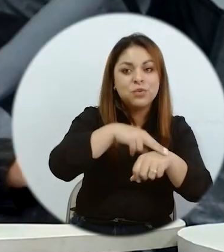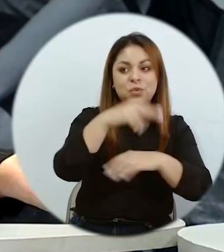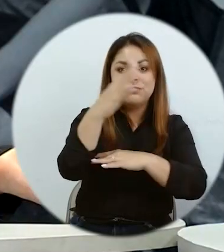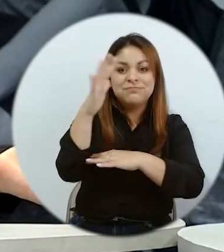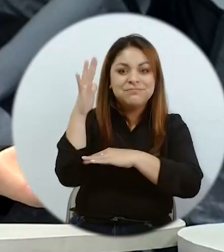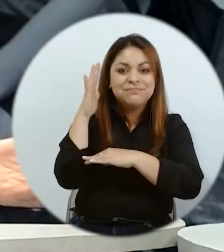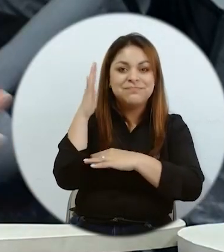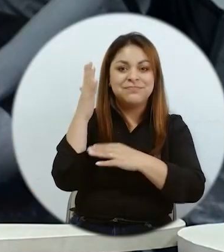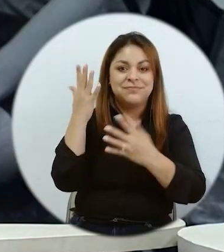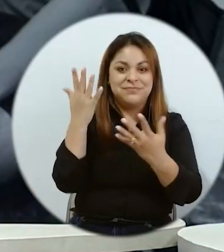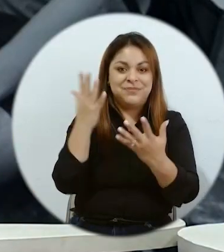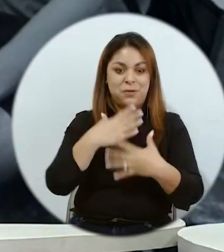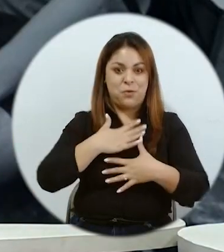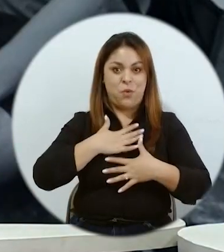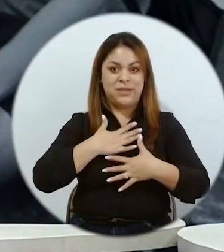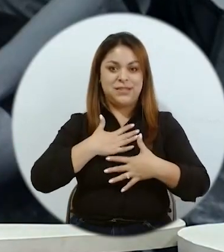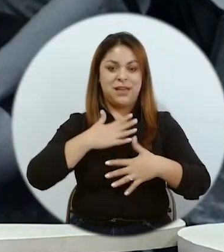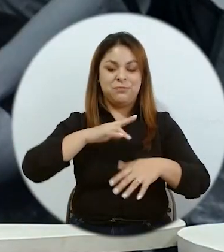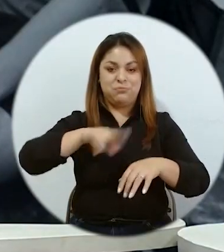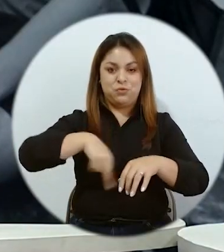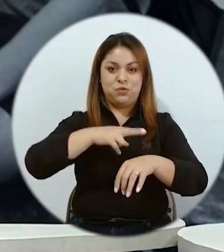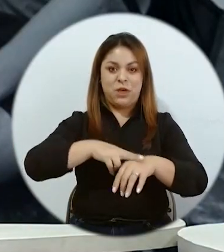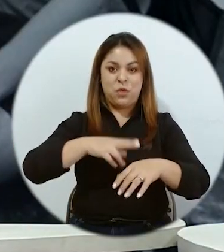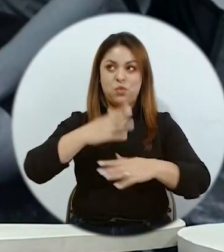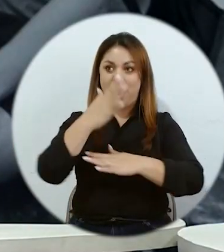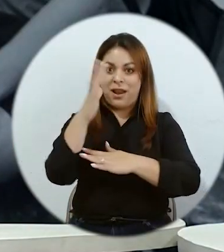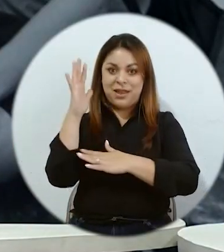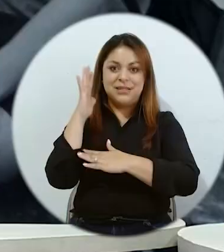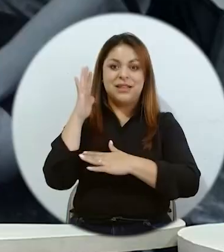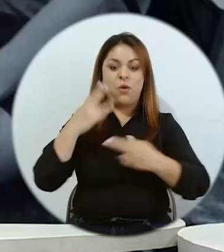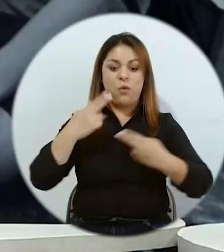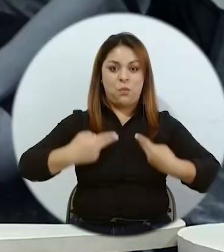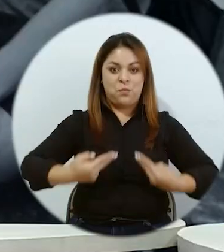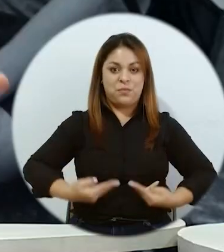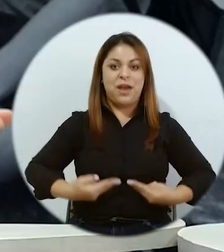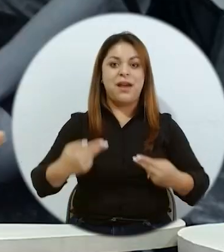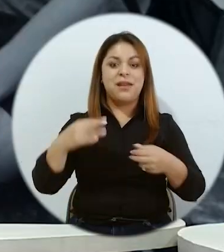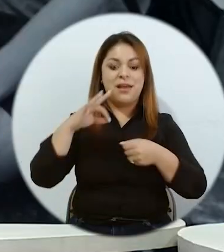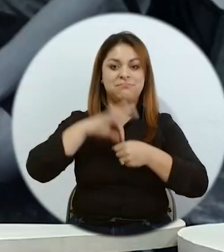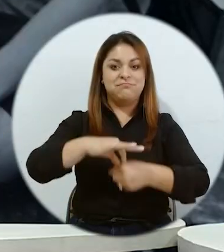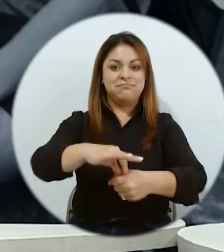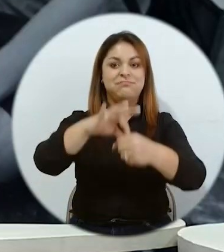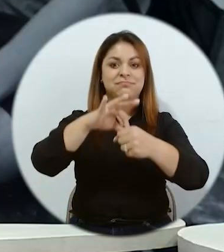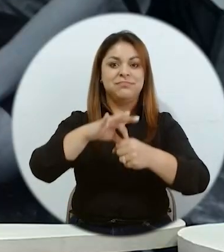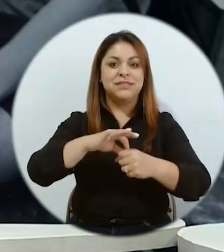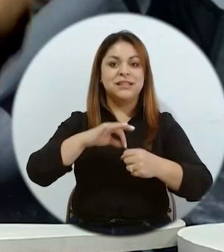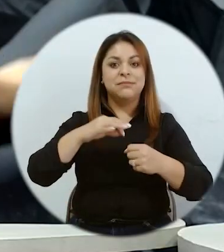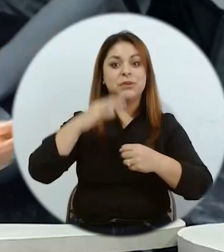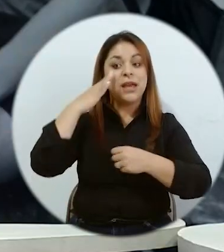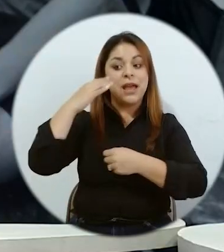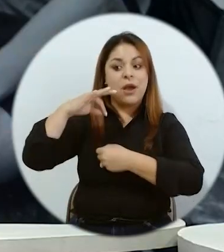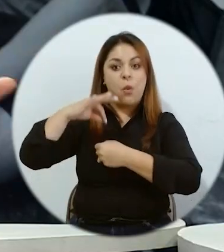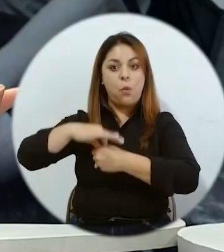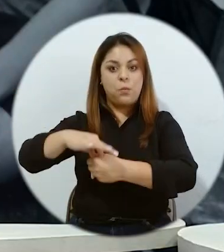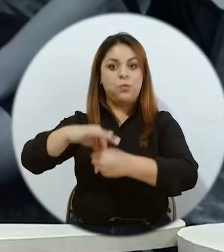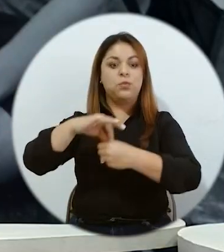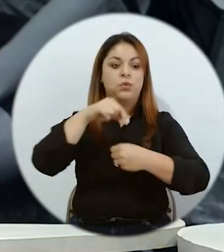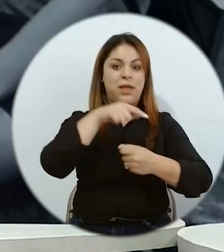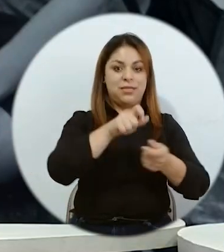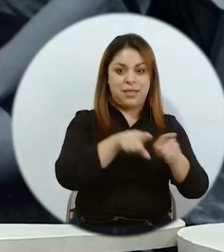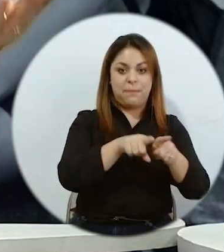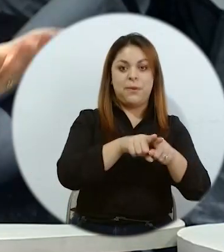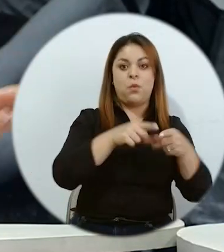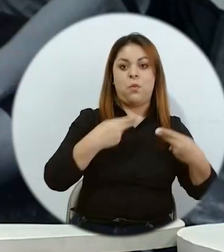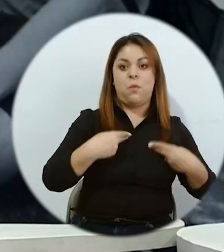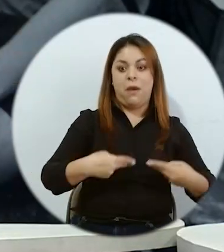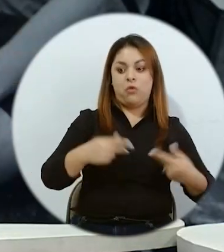la naturaleza, a nuestra naturaleza como seres humanos, ¿verdad? De la agricultura, el ser humano evolucionó con la